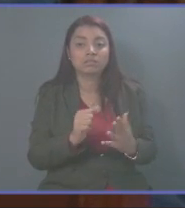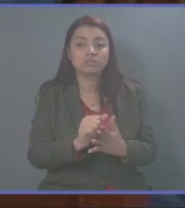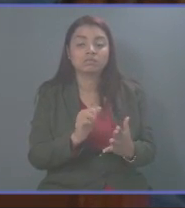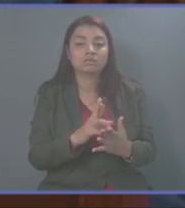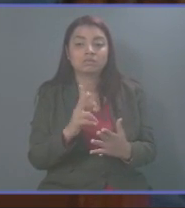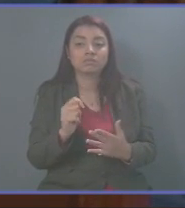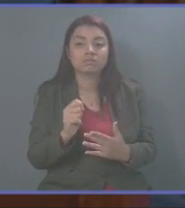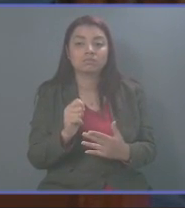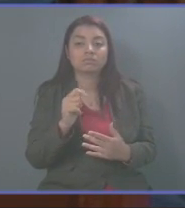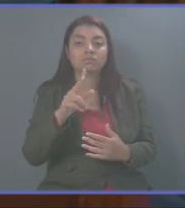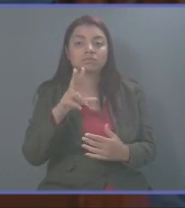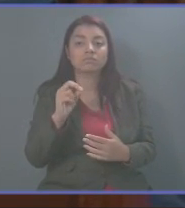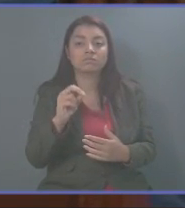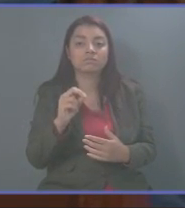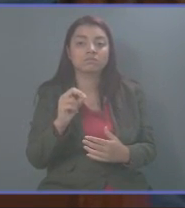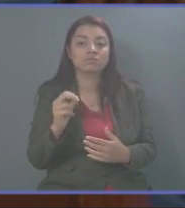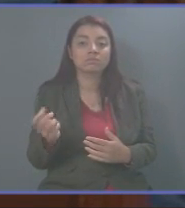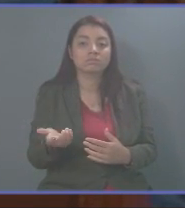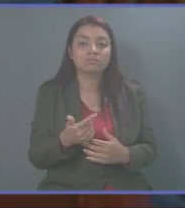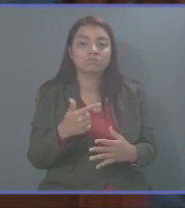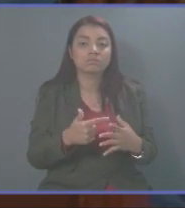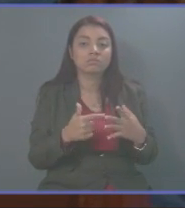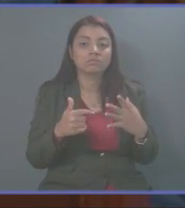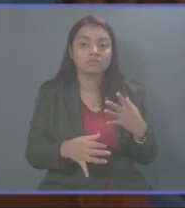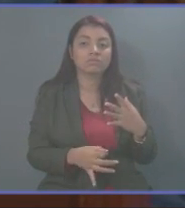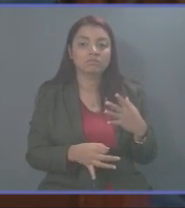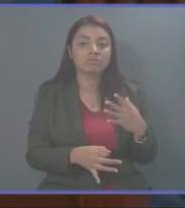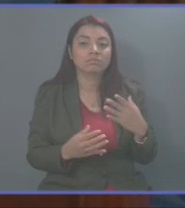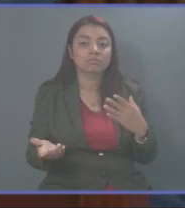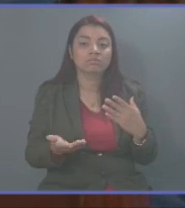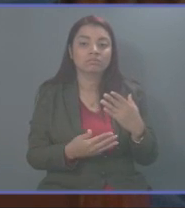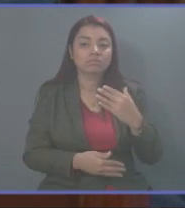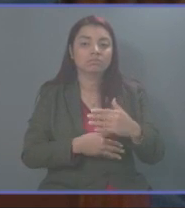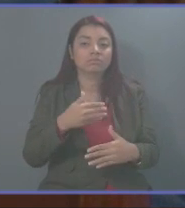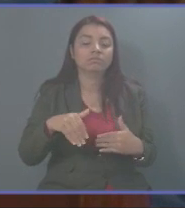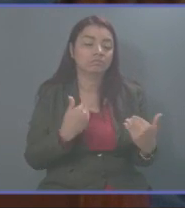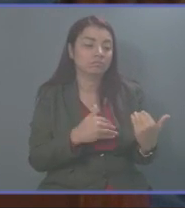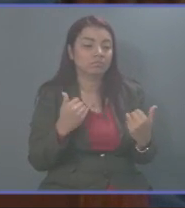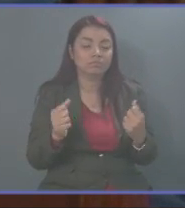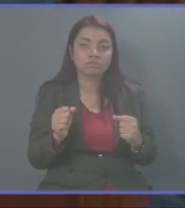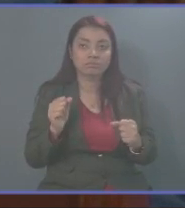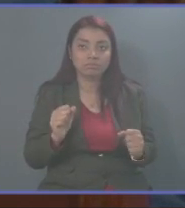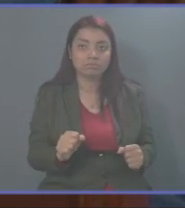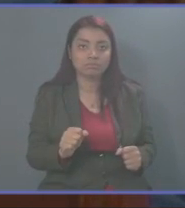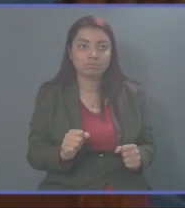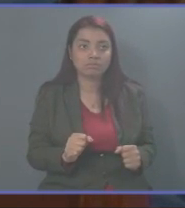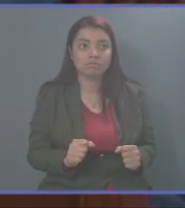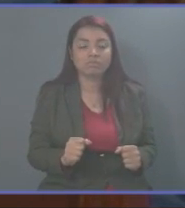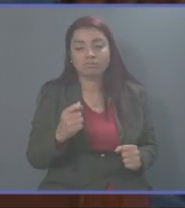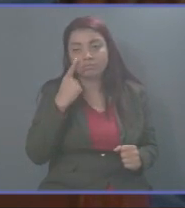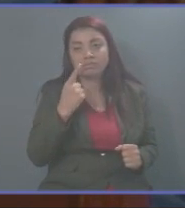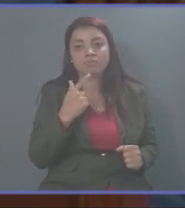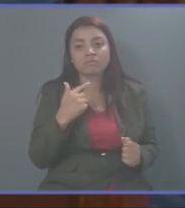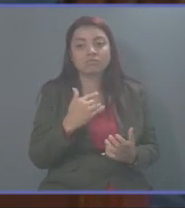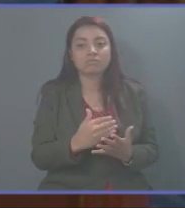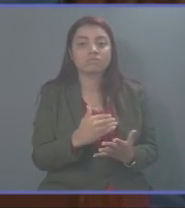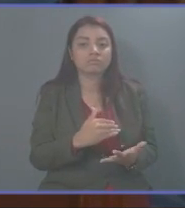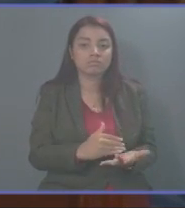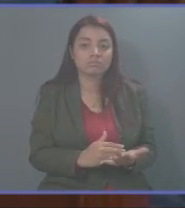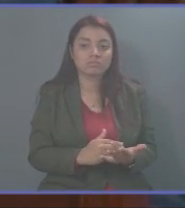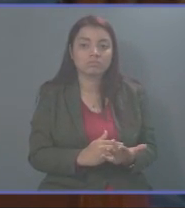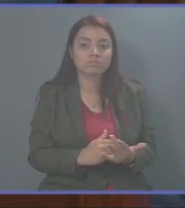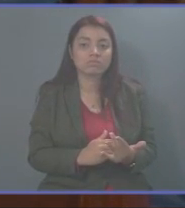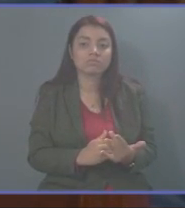artículo 30. Para efectos de esta ley, los generadores de residuos se identificarán según la clase de